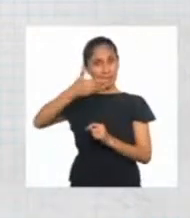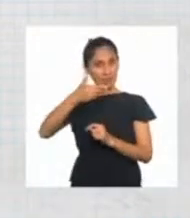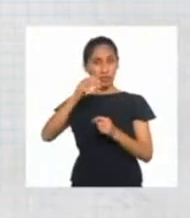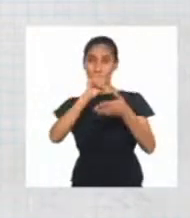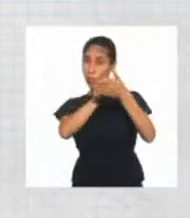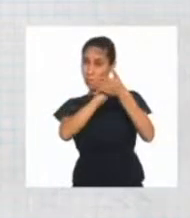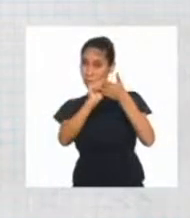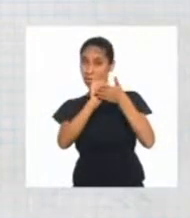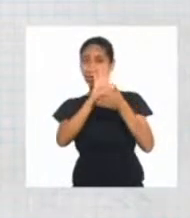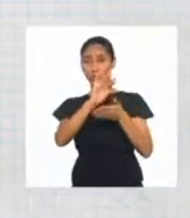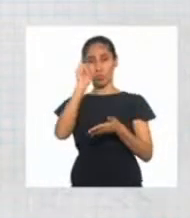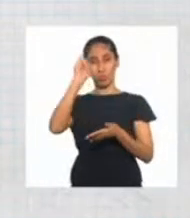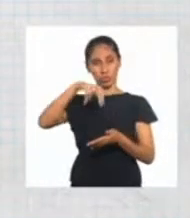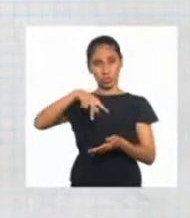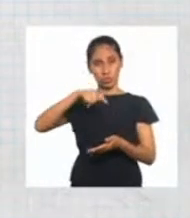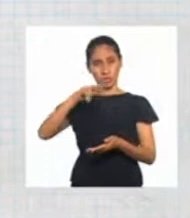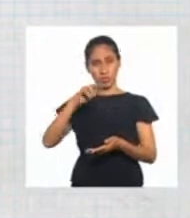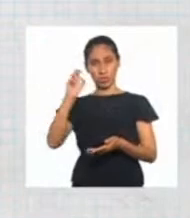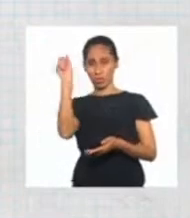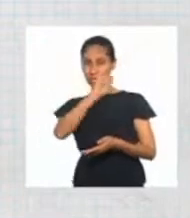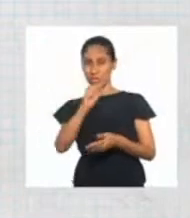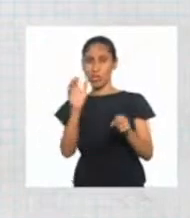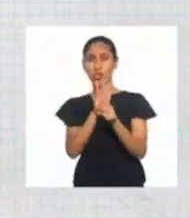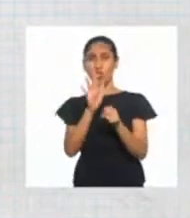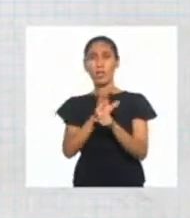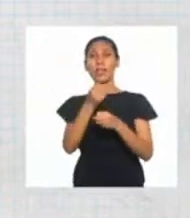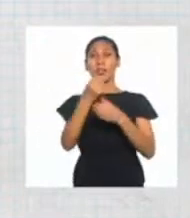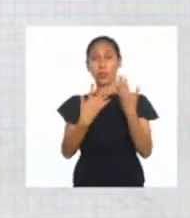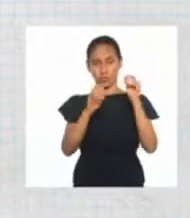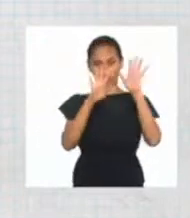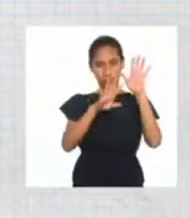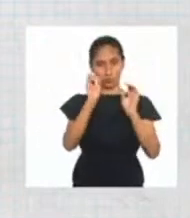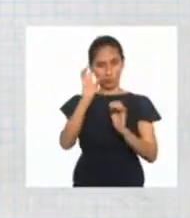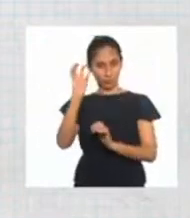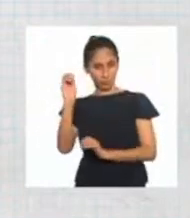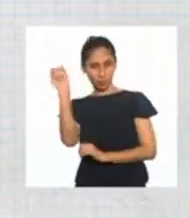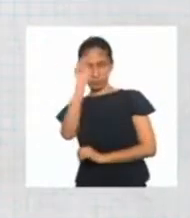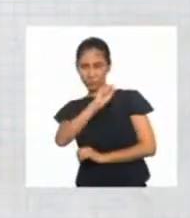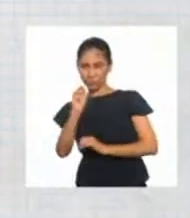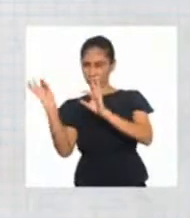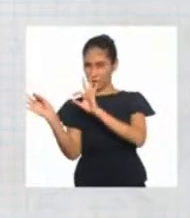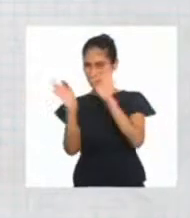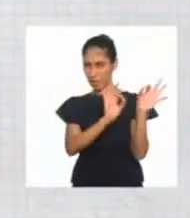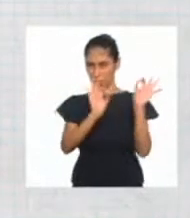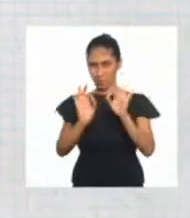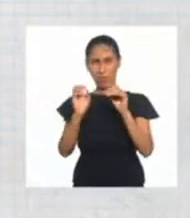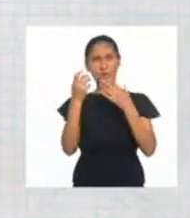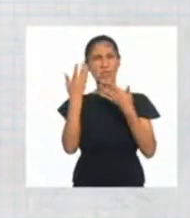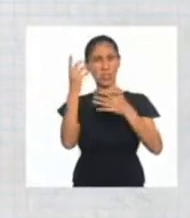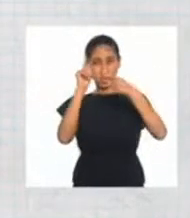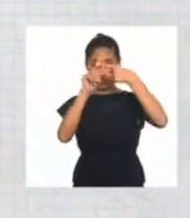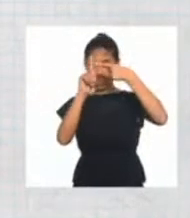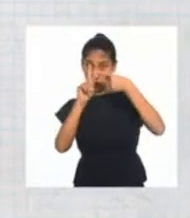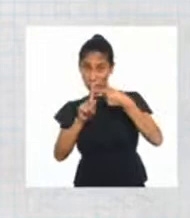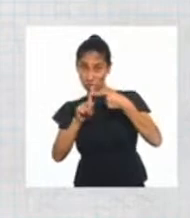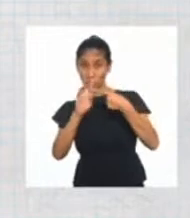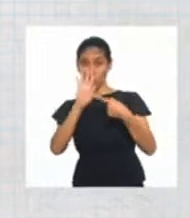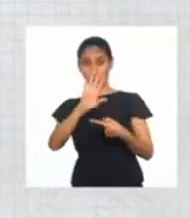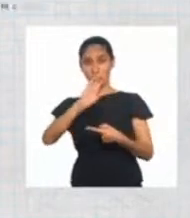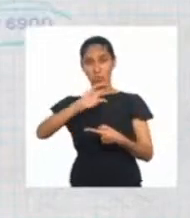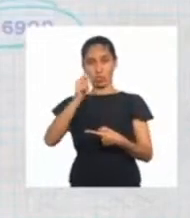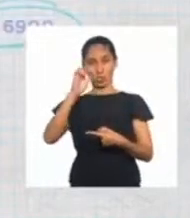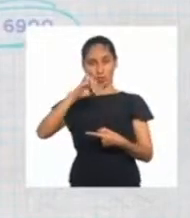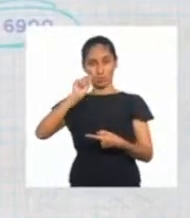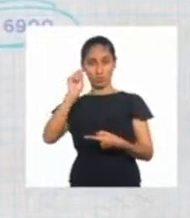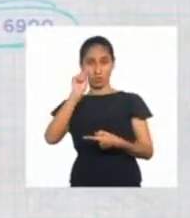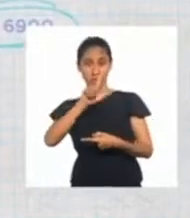mes el interés total será de 900 soles, el mismo que, sumado al capital